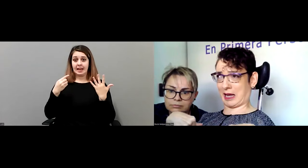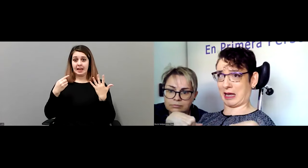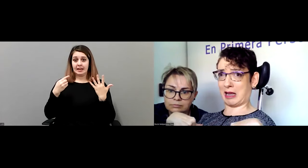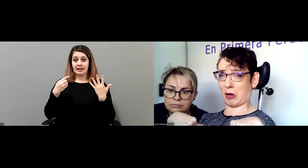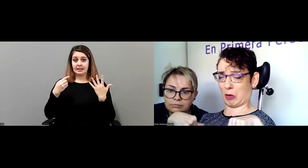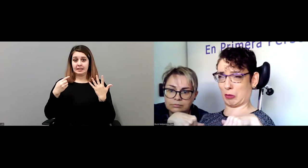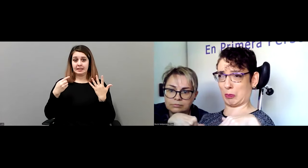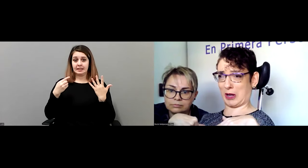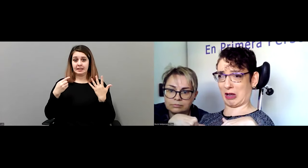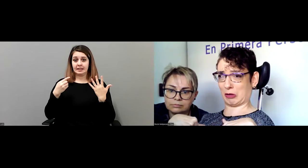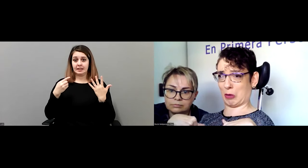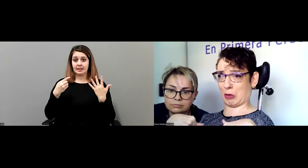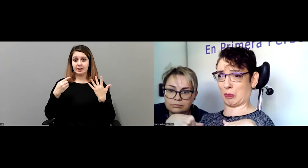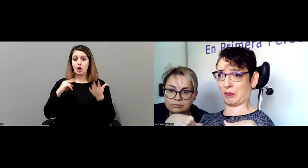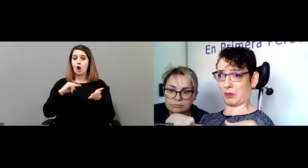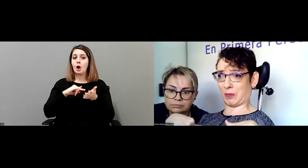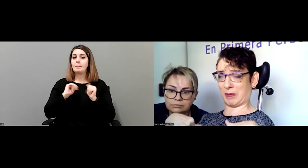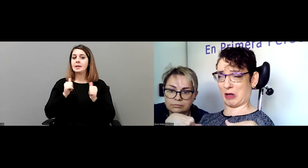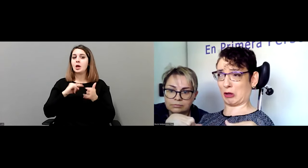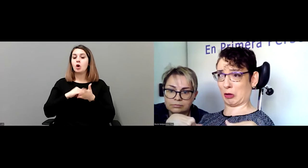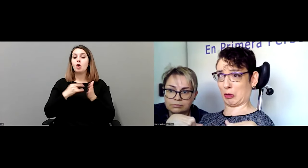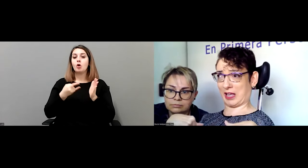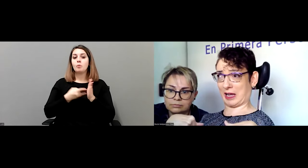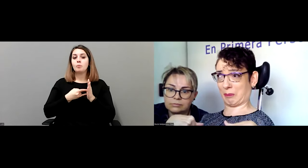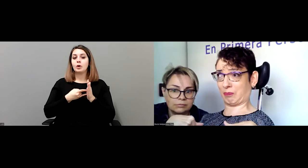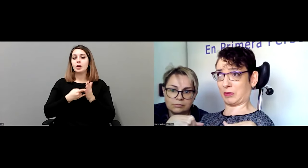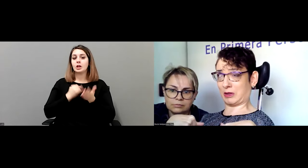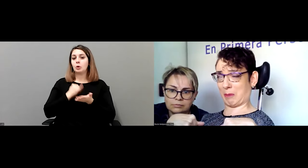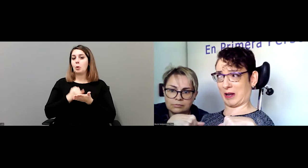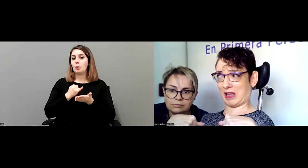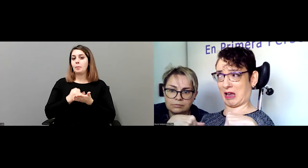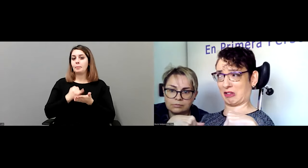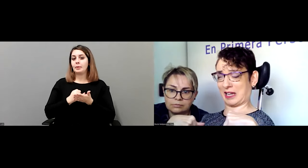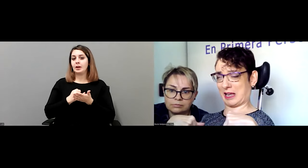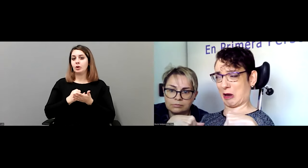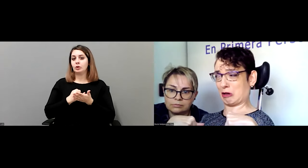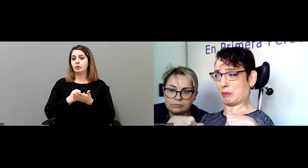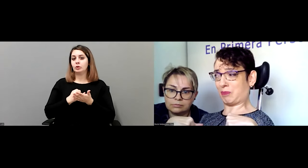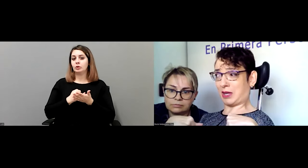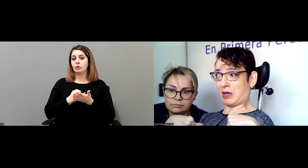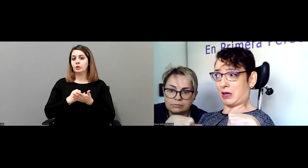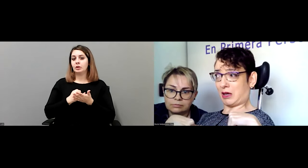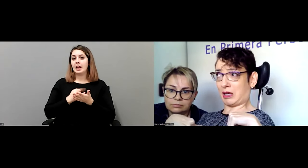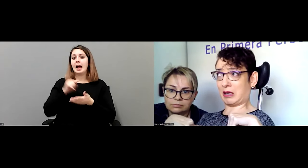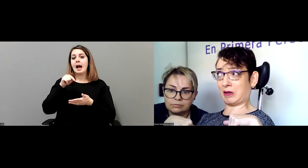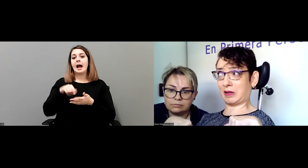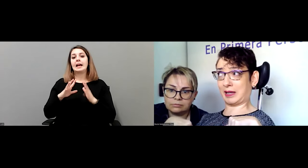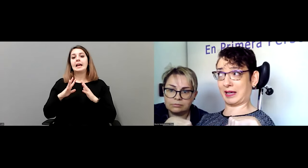2016 con un proyecto piloto de predicación